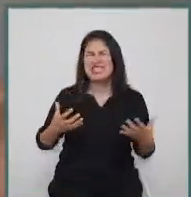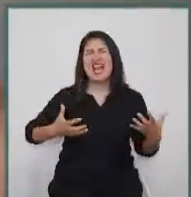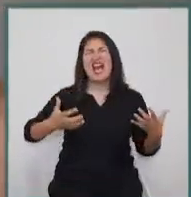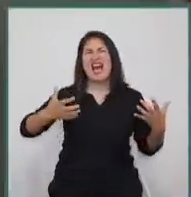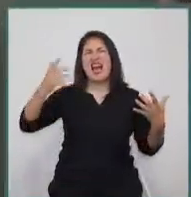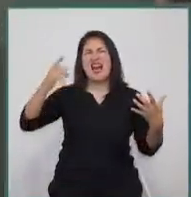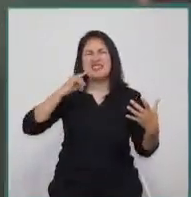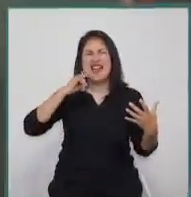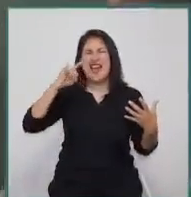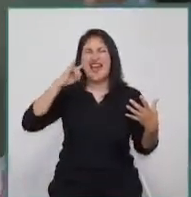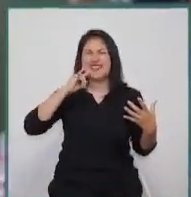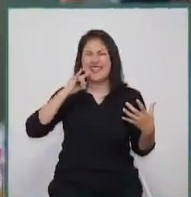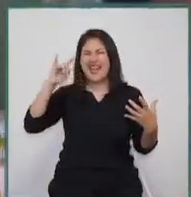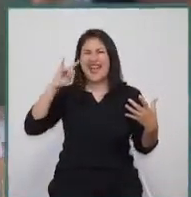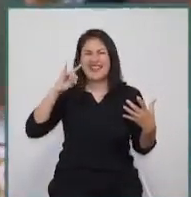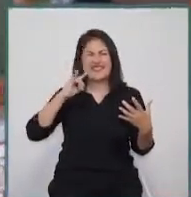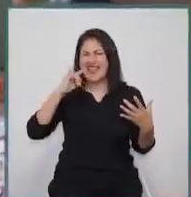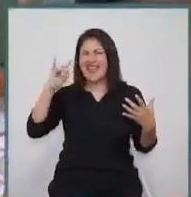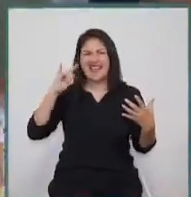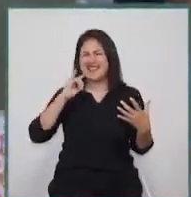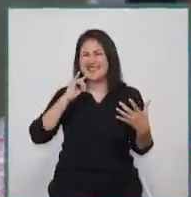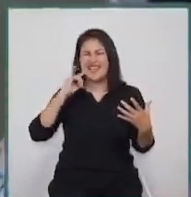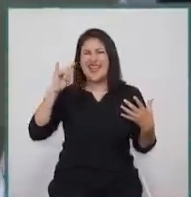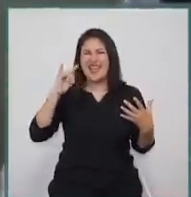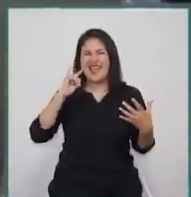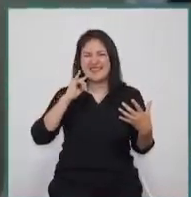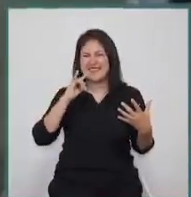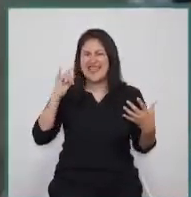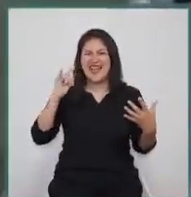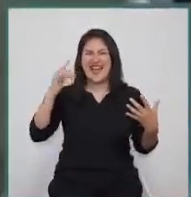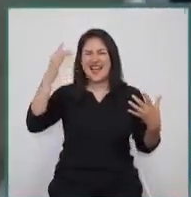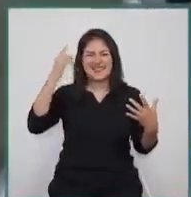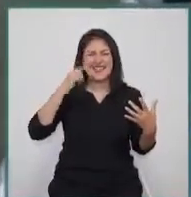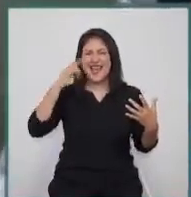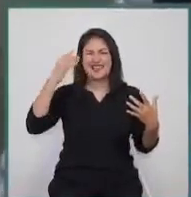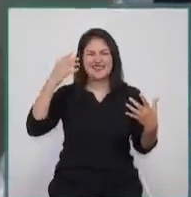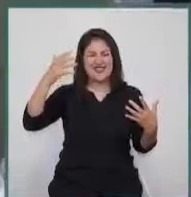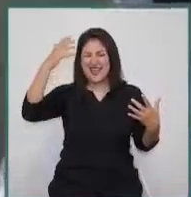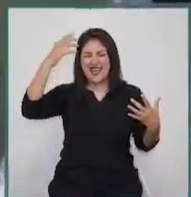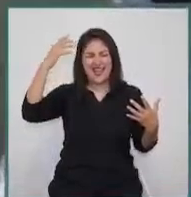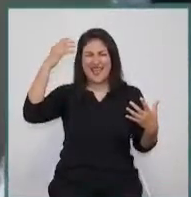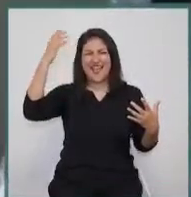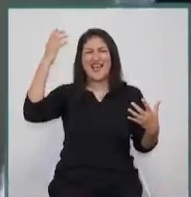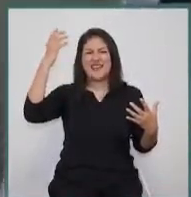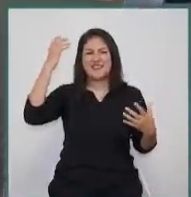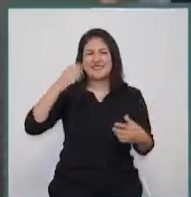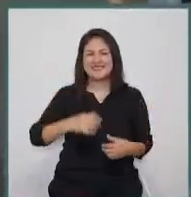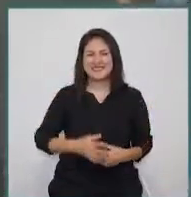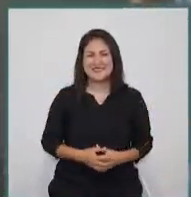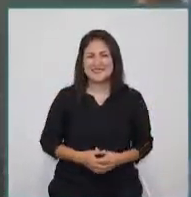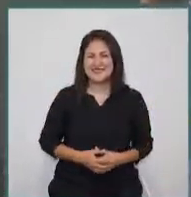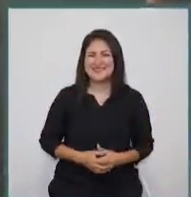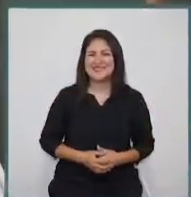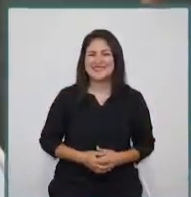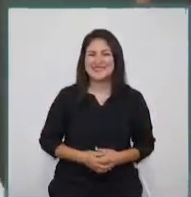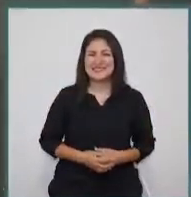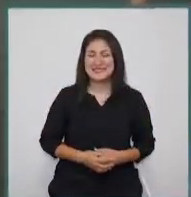de guapeo. ¡Yuhu! ¡Huila! ¡Huila! ¡Huila! ¡Huila! ¡Yuhu! ¡Yuhu! ¡Yuhu!